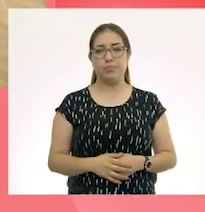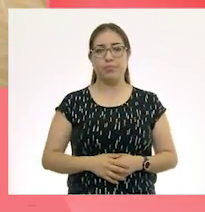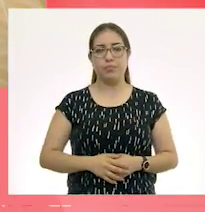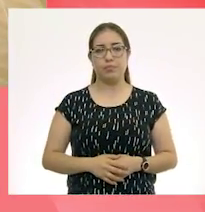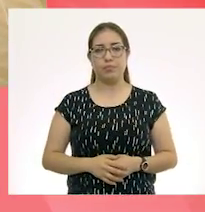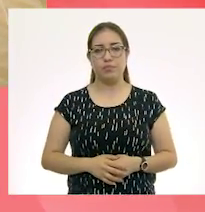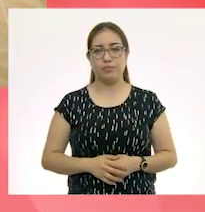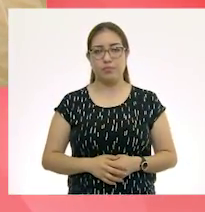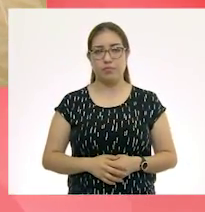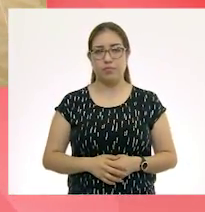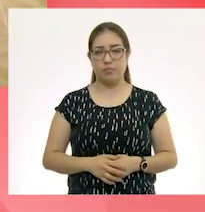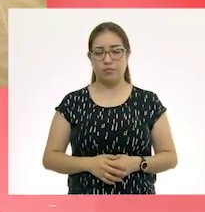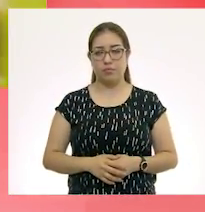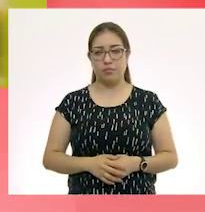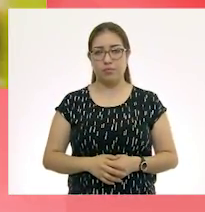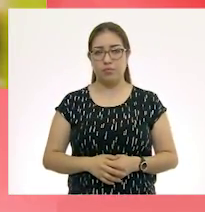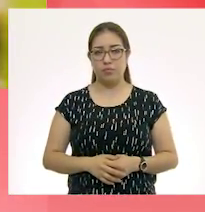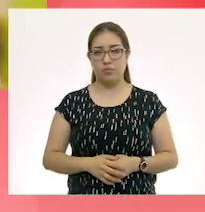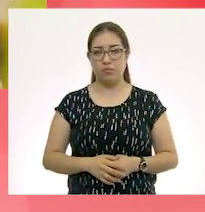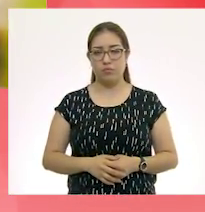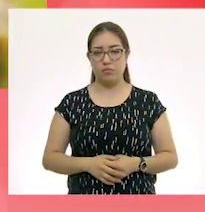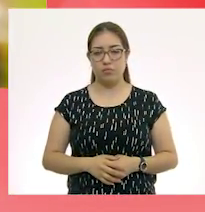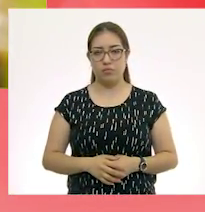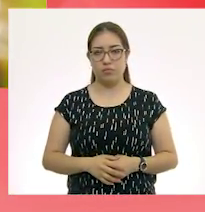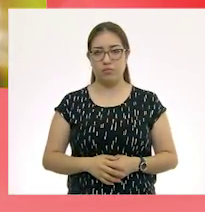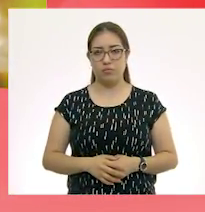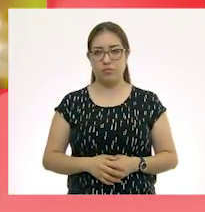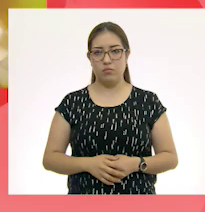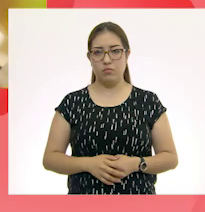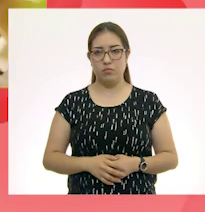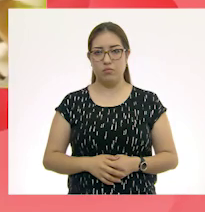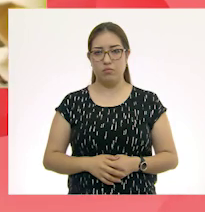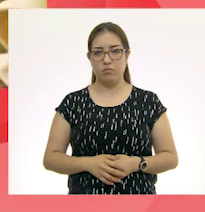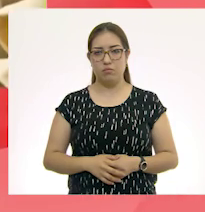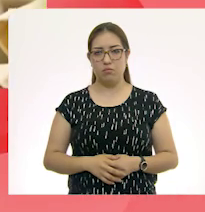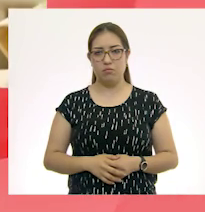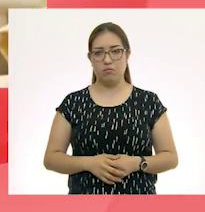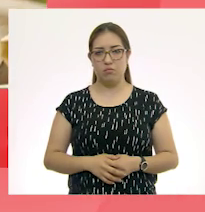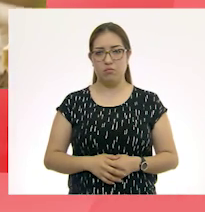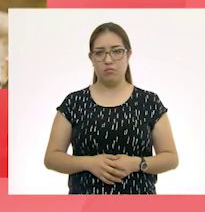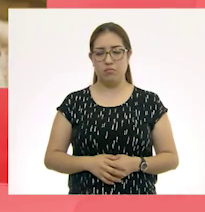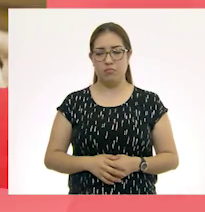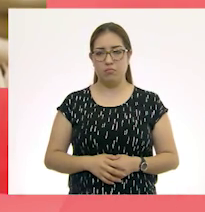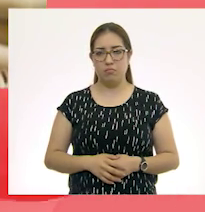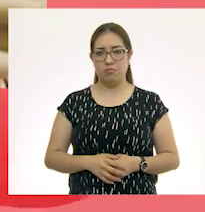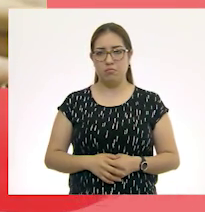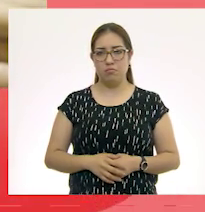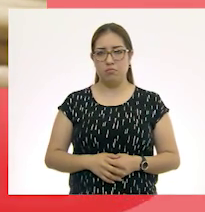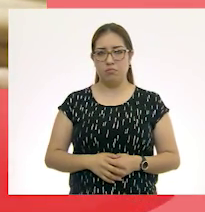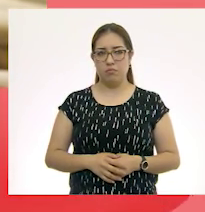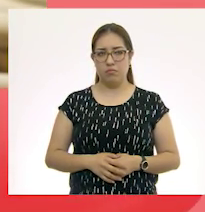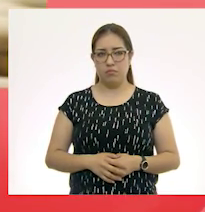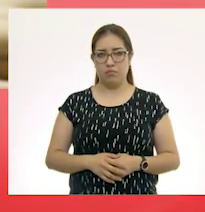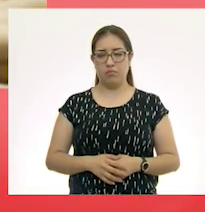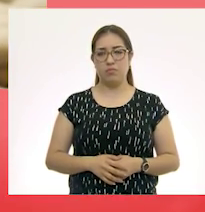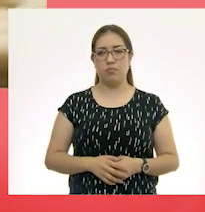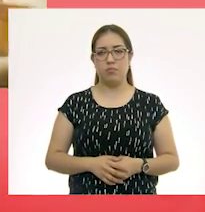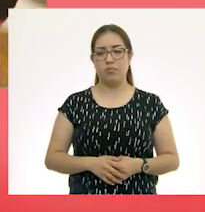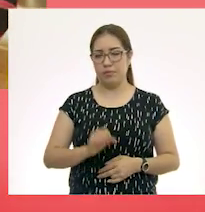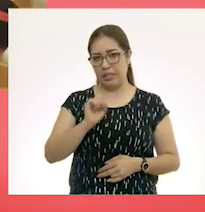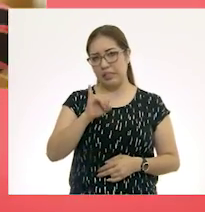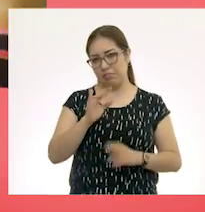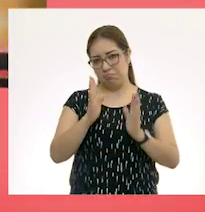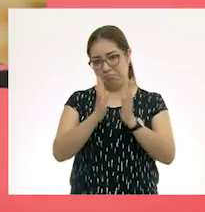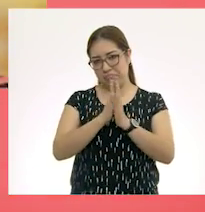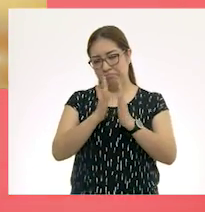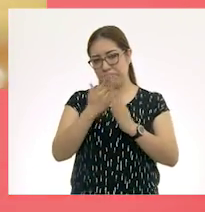Nandi mi pa que taro. Ah, pues dice a la marca se, dice a la marca para que dañone porque ilumina ya dañó se